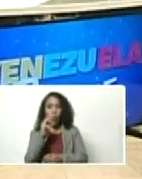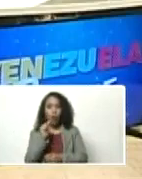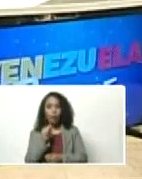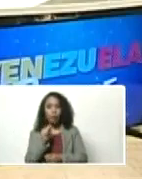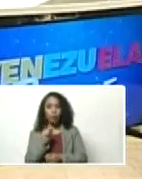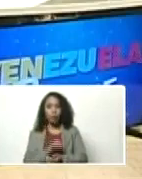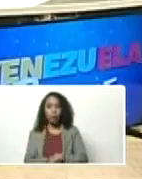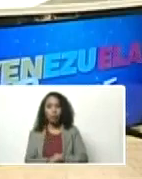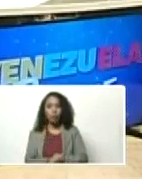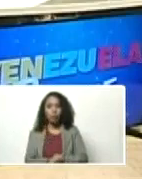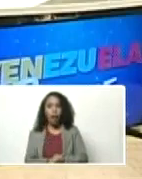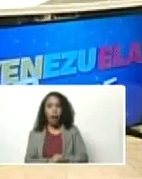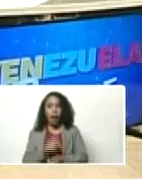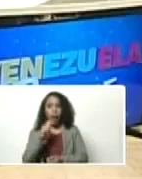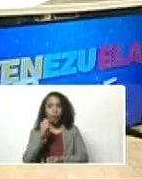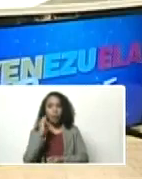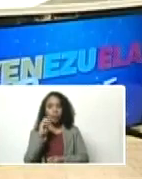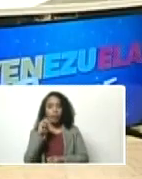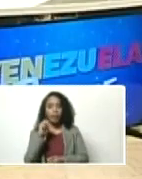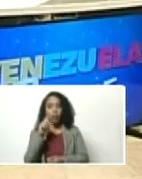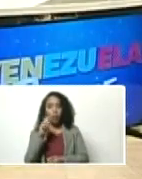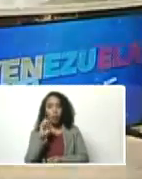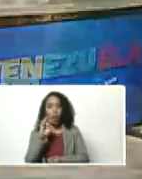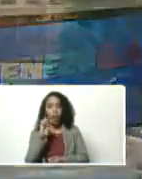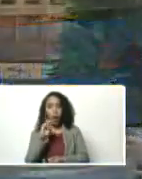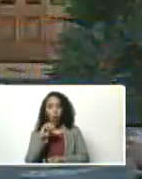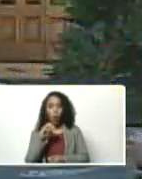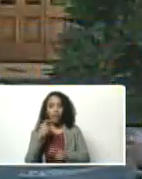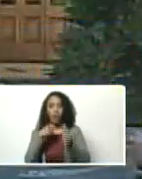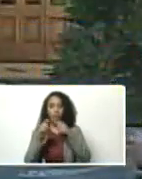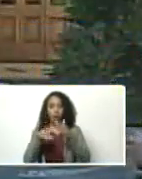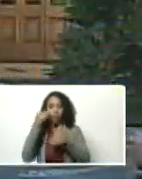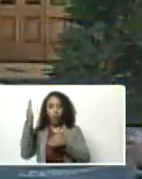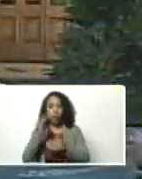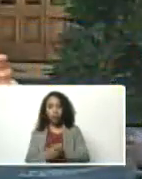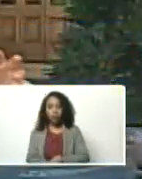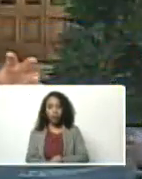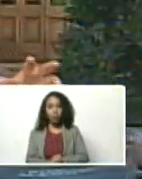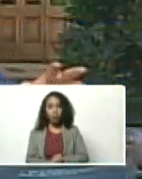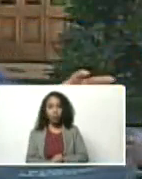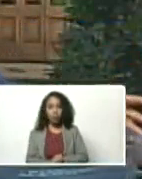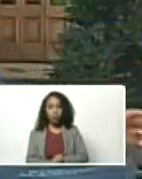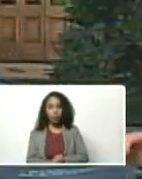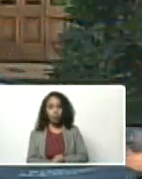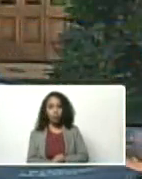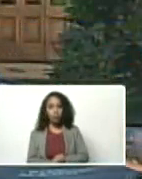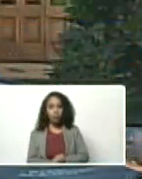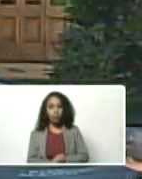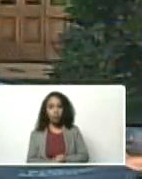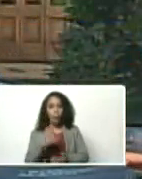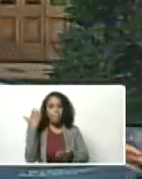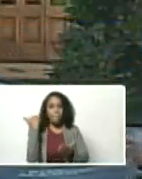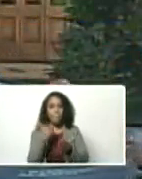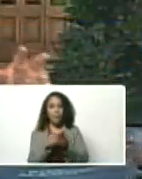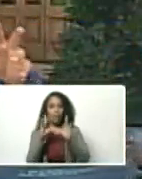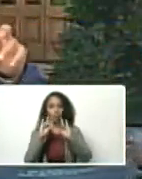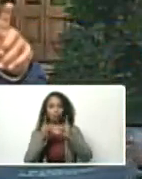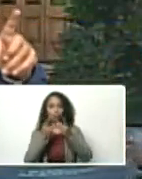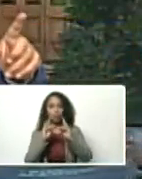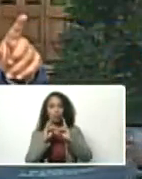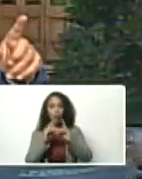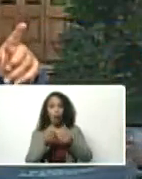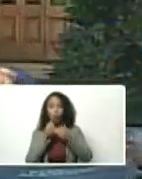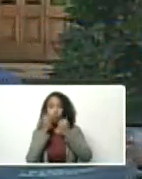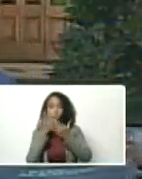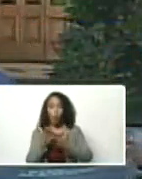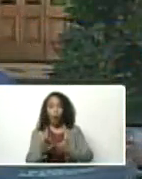Sarmiento, en Tintorero, exportando mil hamacas a buen